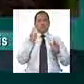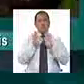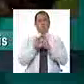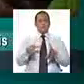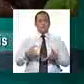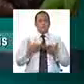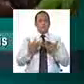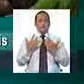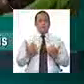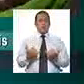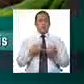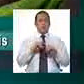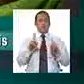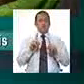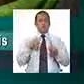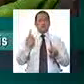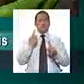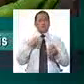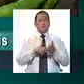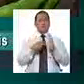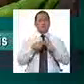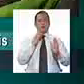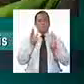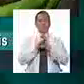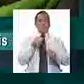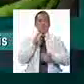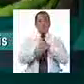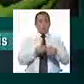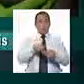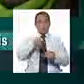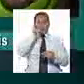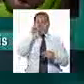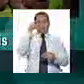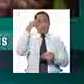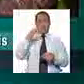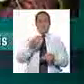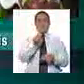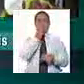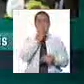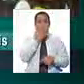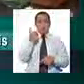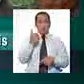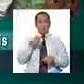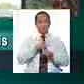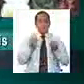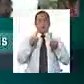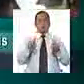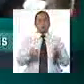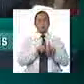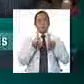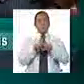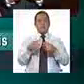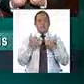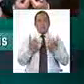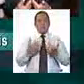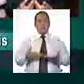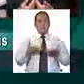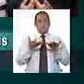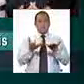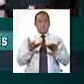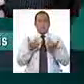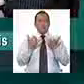genera, no solamente quiere decir que los peruanos nos estamos nutriendo mejor, sino que además también está